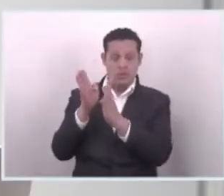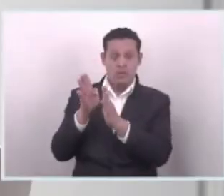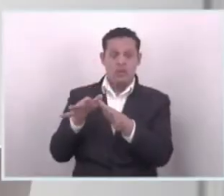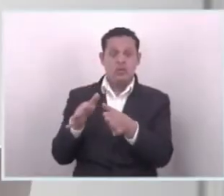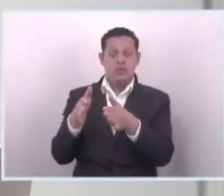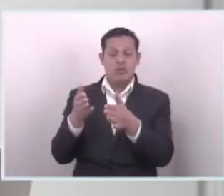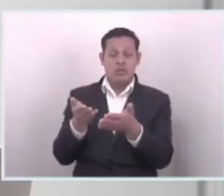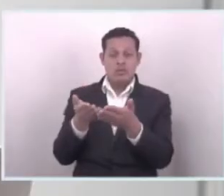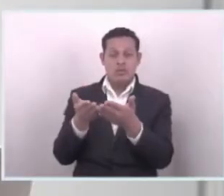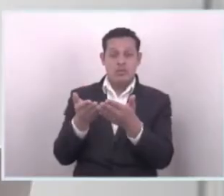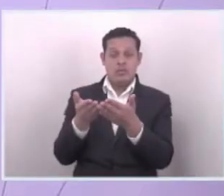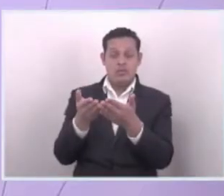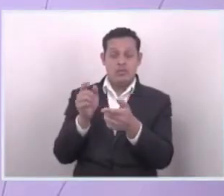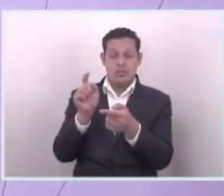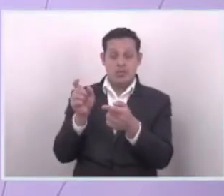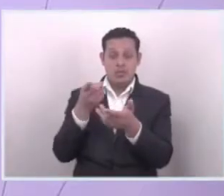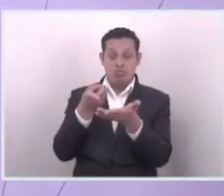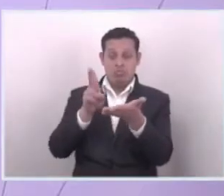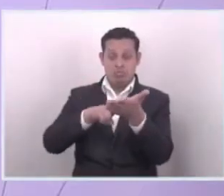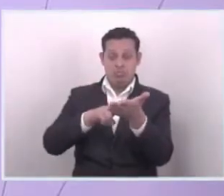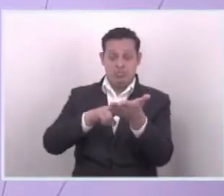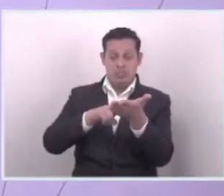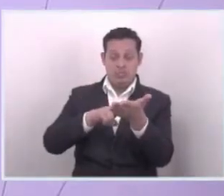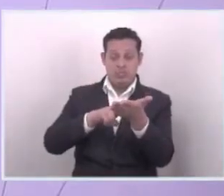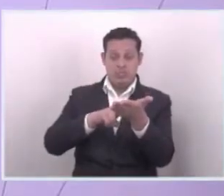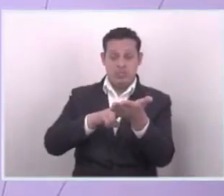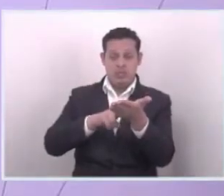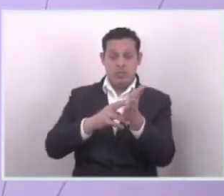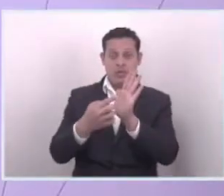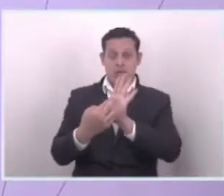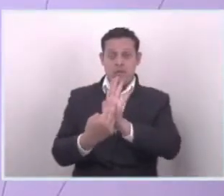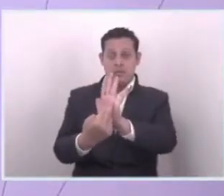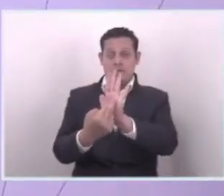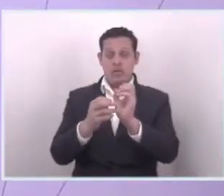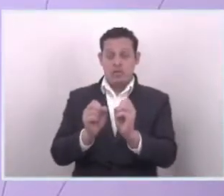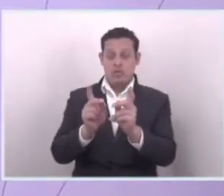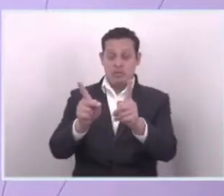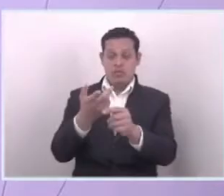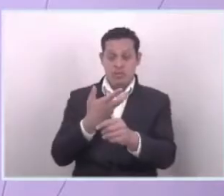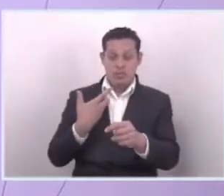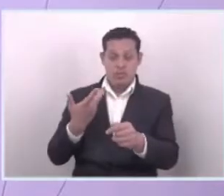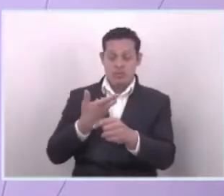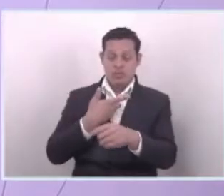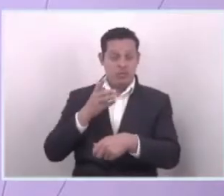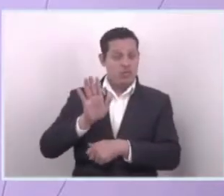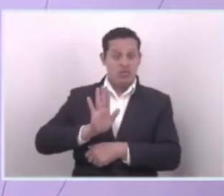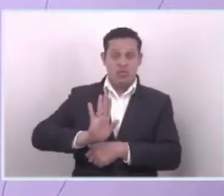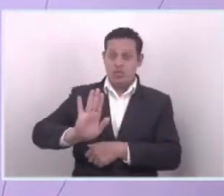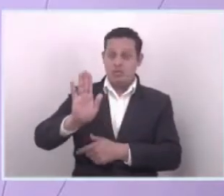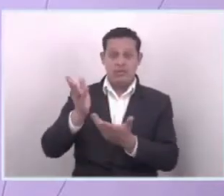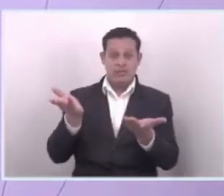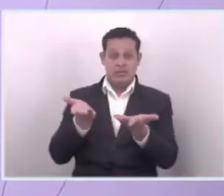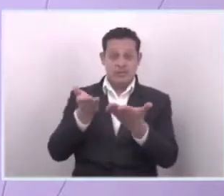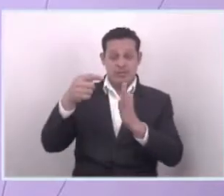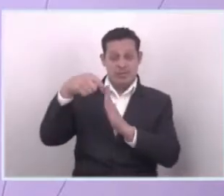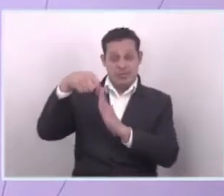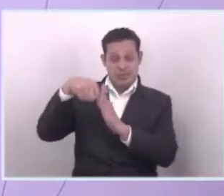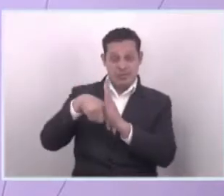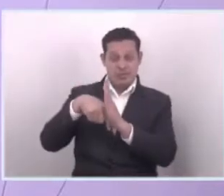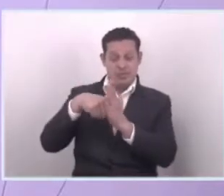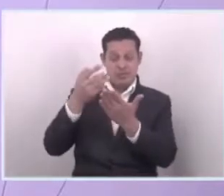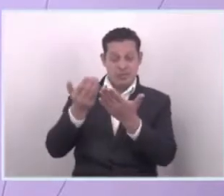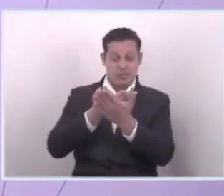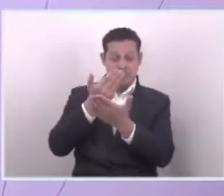es precisamente los contratos, representa una oportunidad para nosotros. Nunca hemos hecho a profundidad este